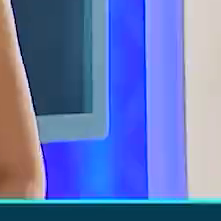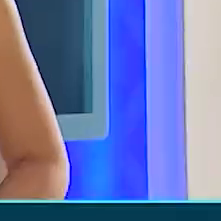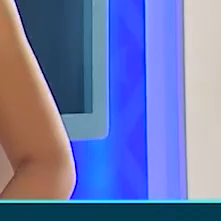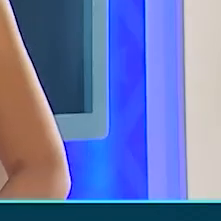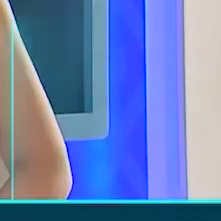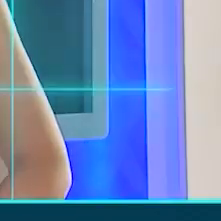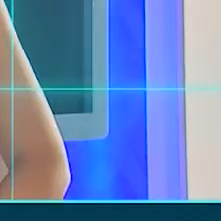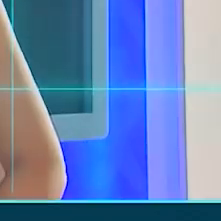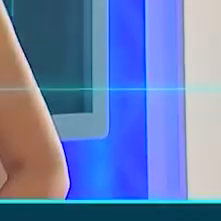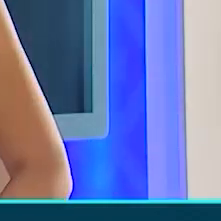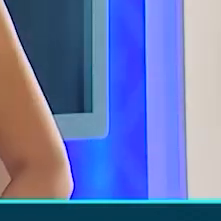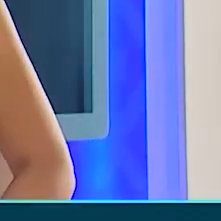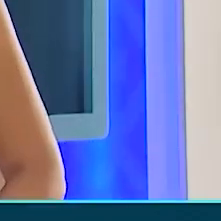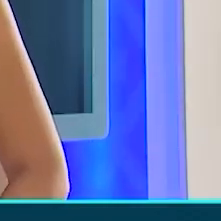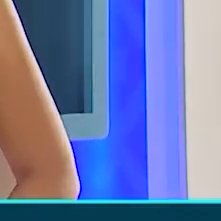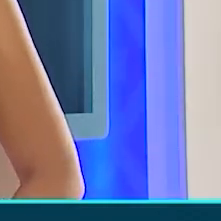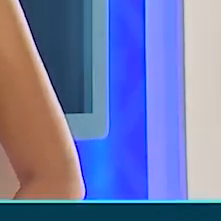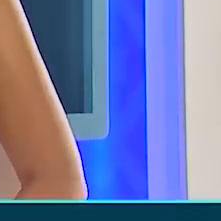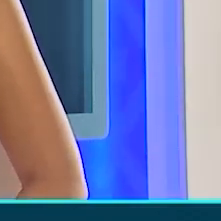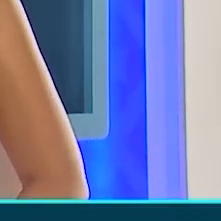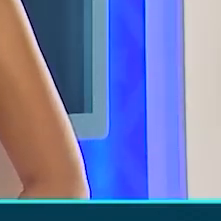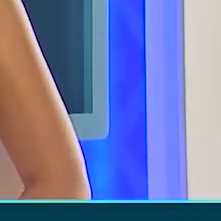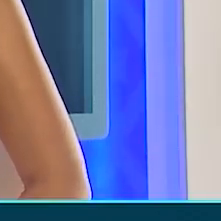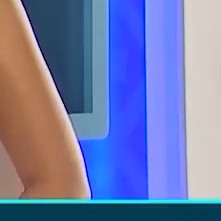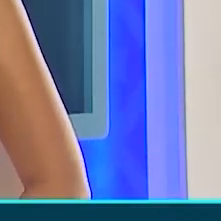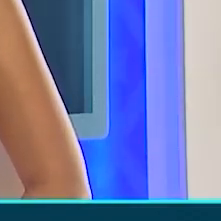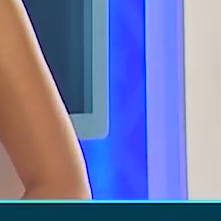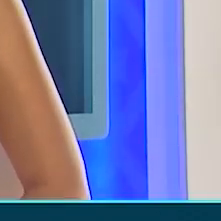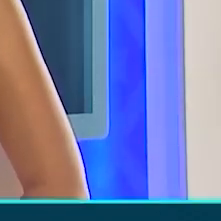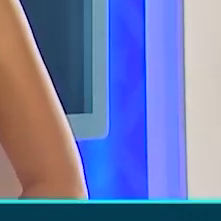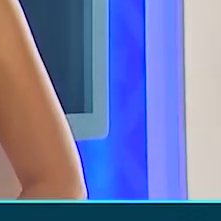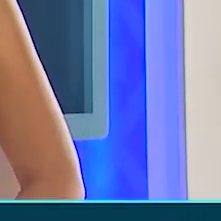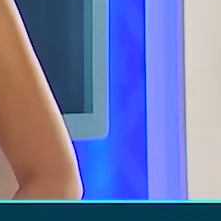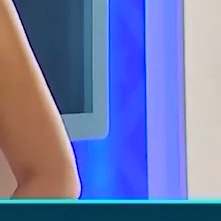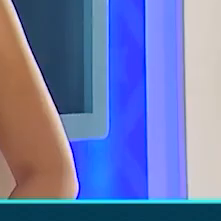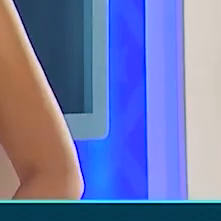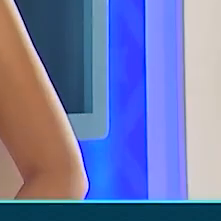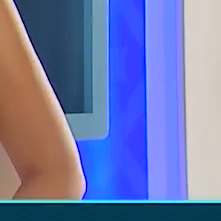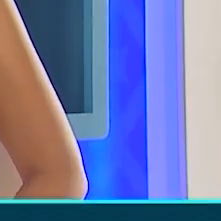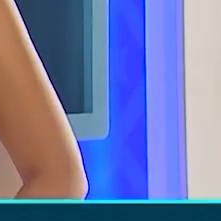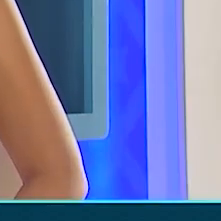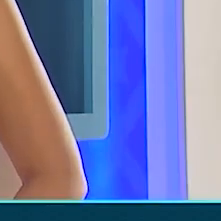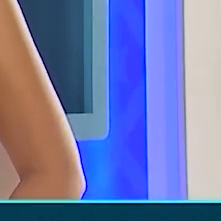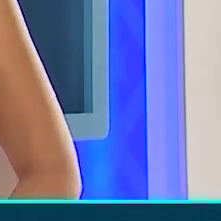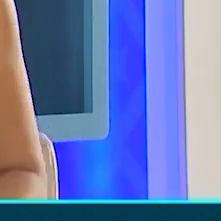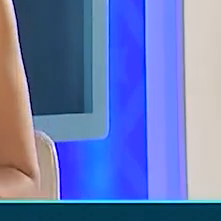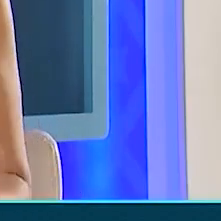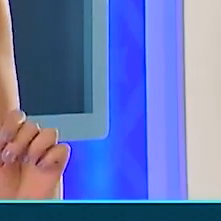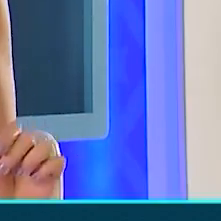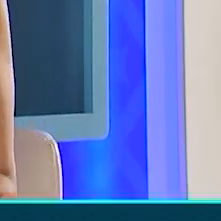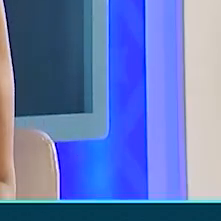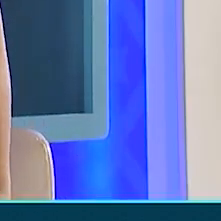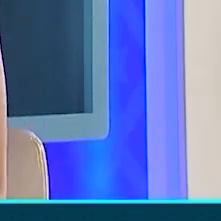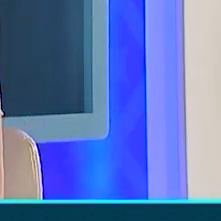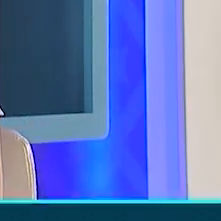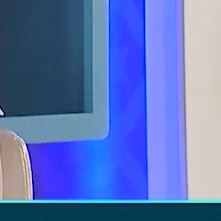Y en Sinestrada les contaremos sobre Artec, un colectivo musical que está haciendo un gran aporte social en el departamento del Quindío. Espero todos los